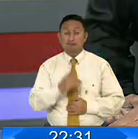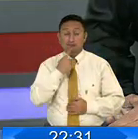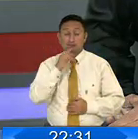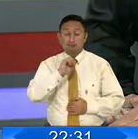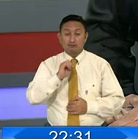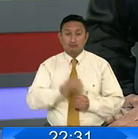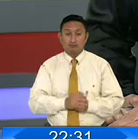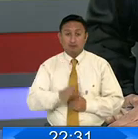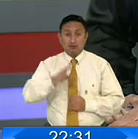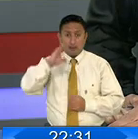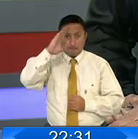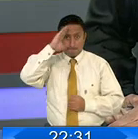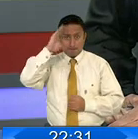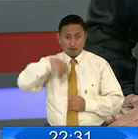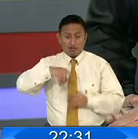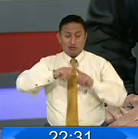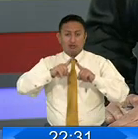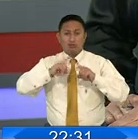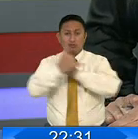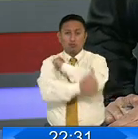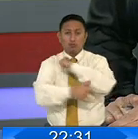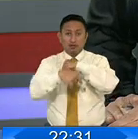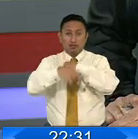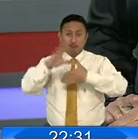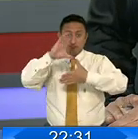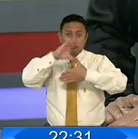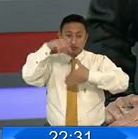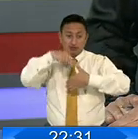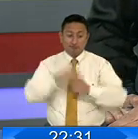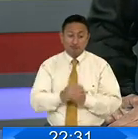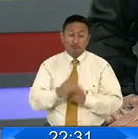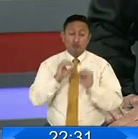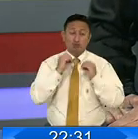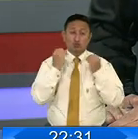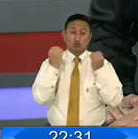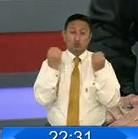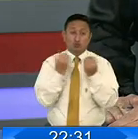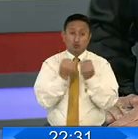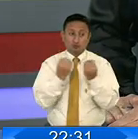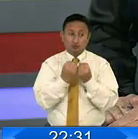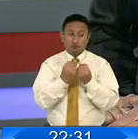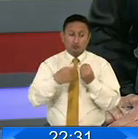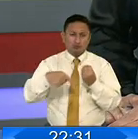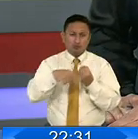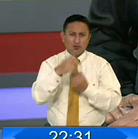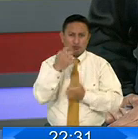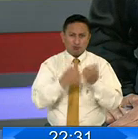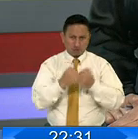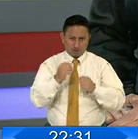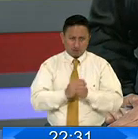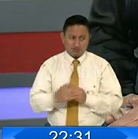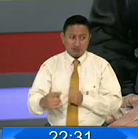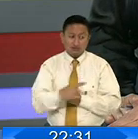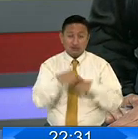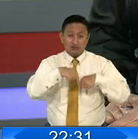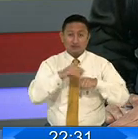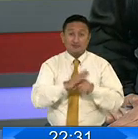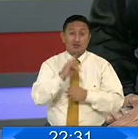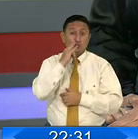anunciamos, policía de varios países de la región desarticularon presuntas estructuras delictivas dedicadas al delito